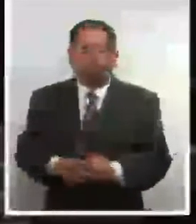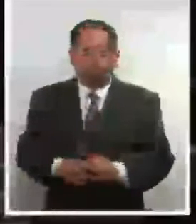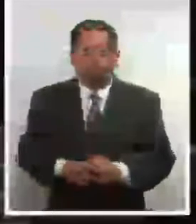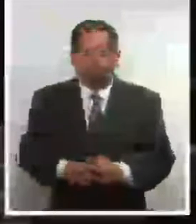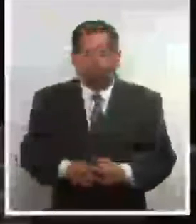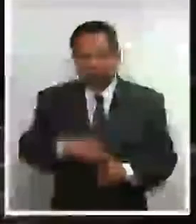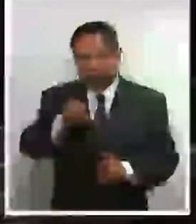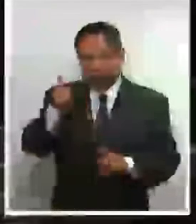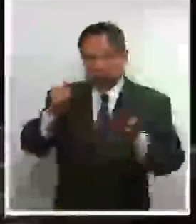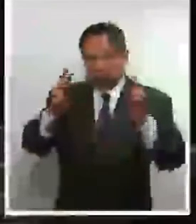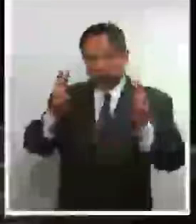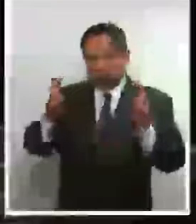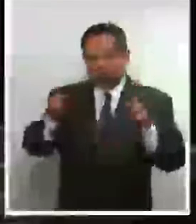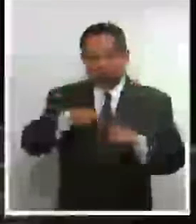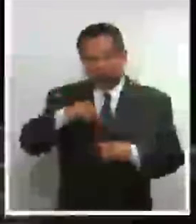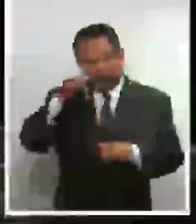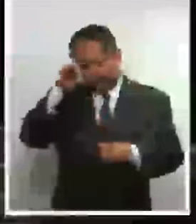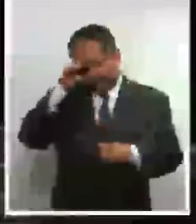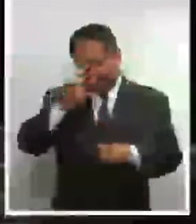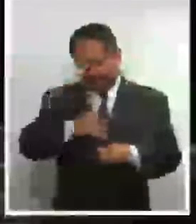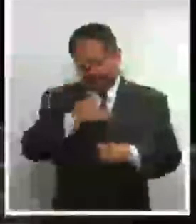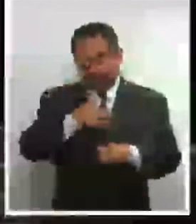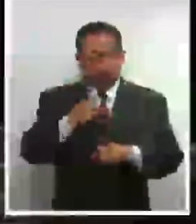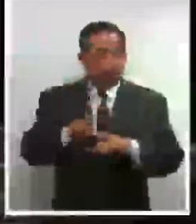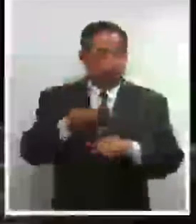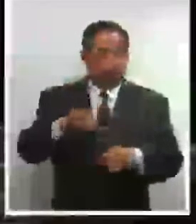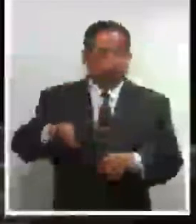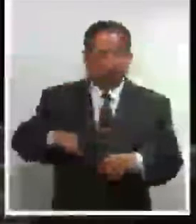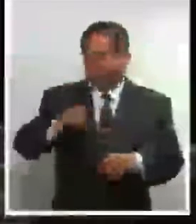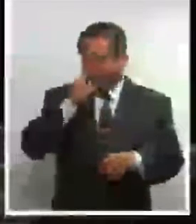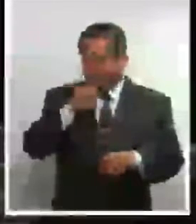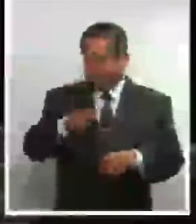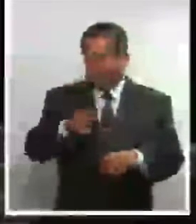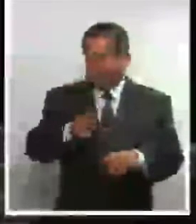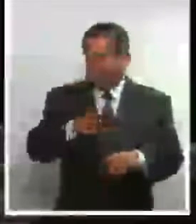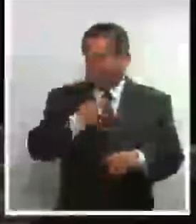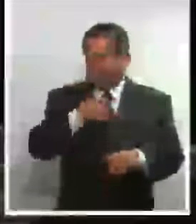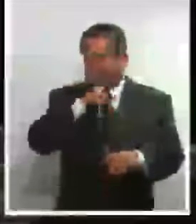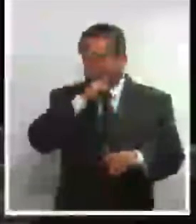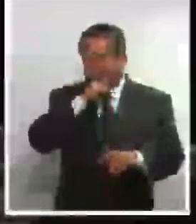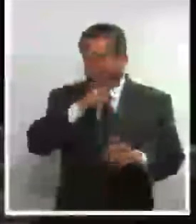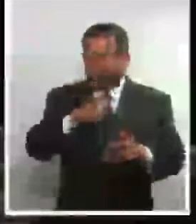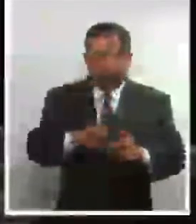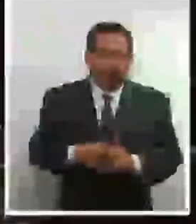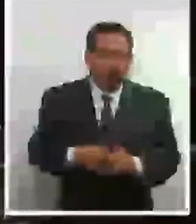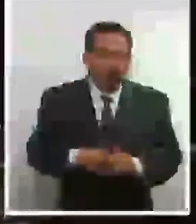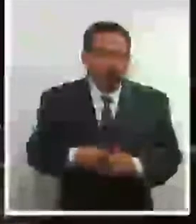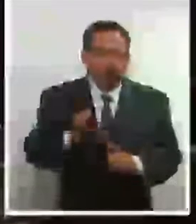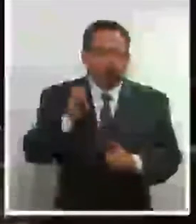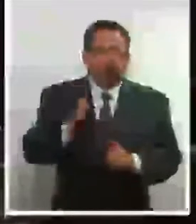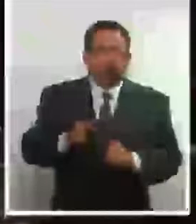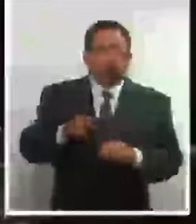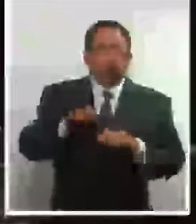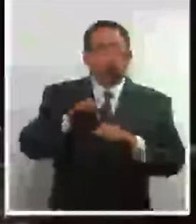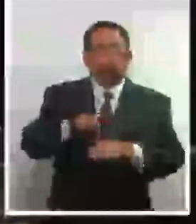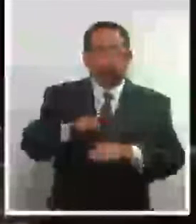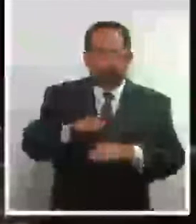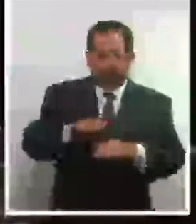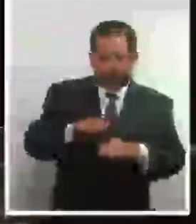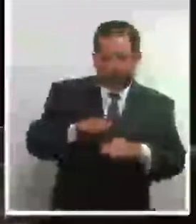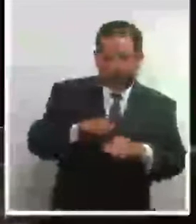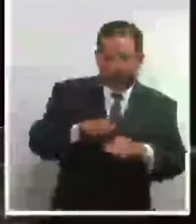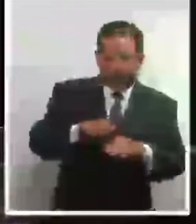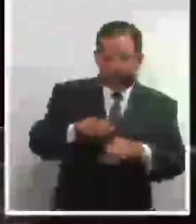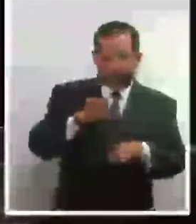El otro tema que me parece muy interesante e inquietante tiene que ver con el ejercicio de